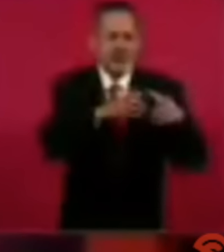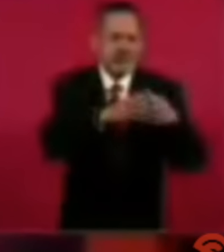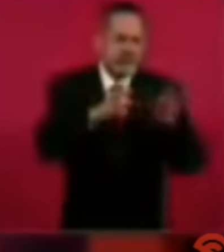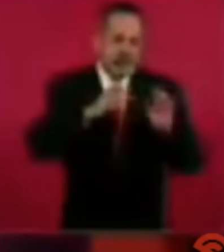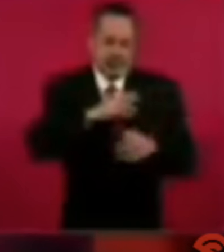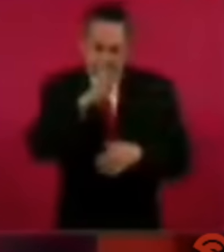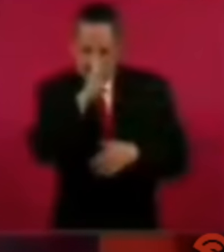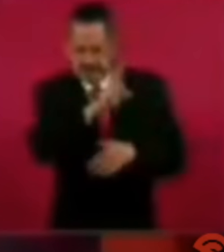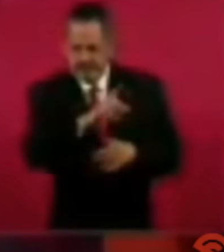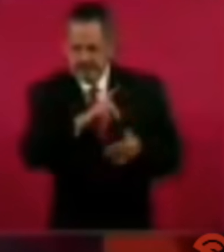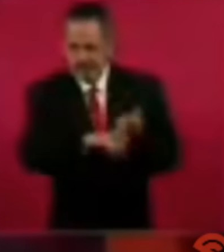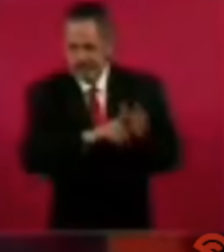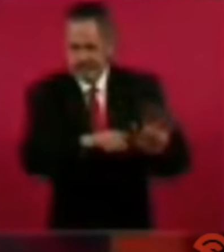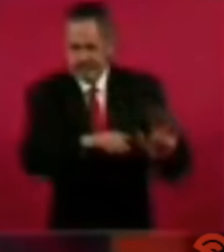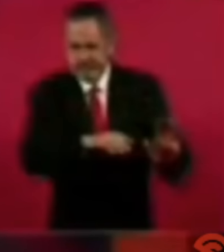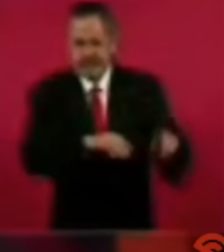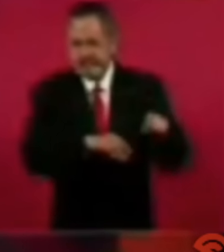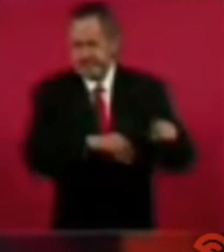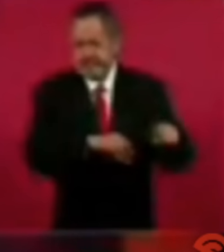respeta, ¿no?